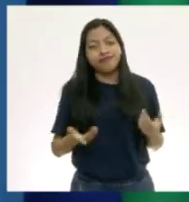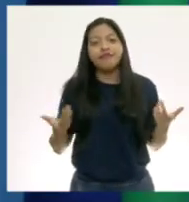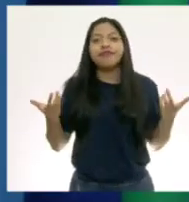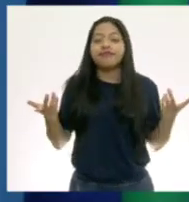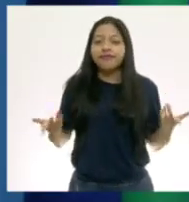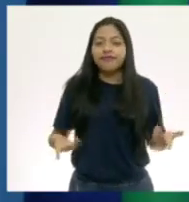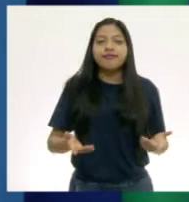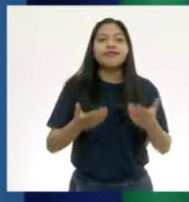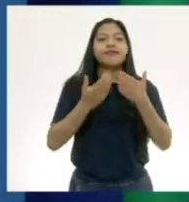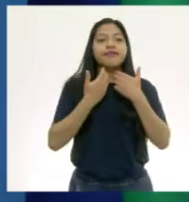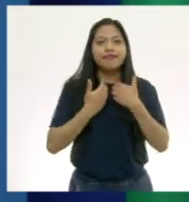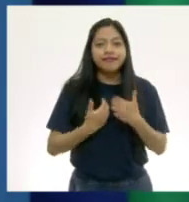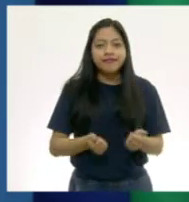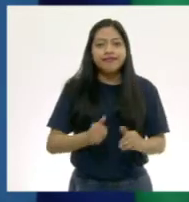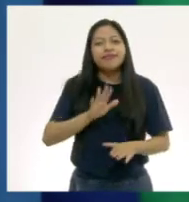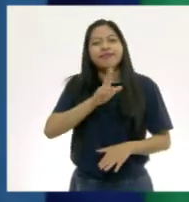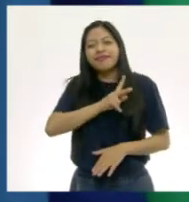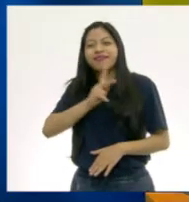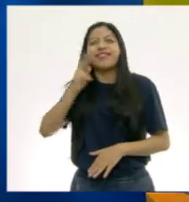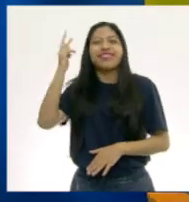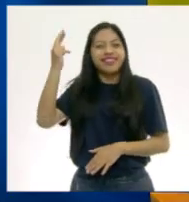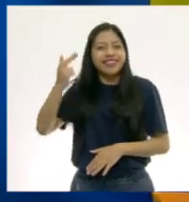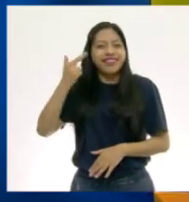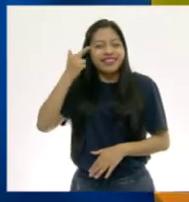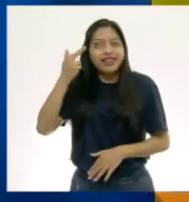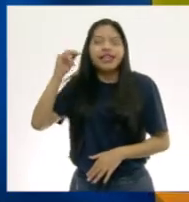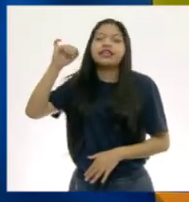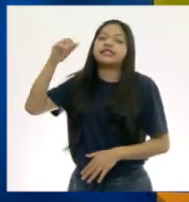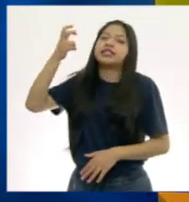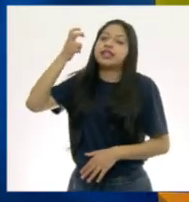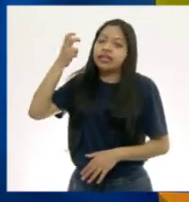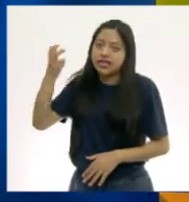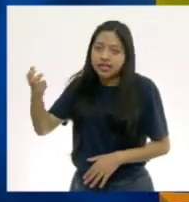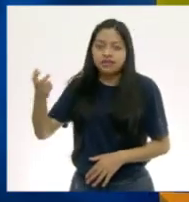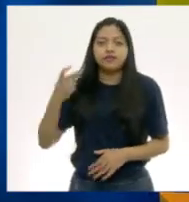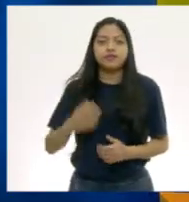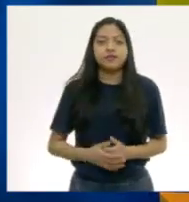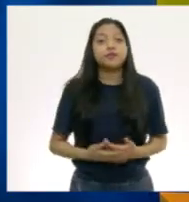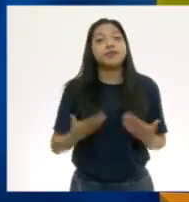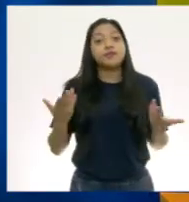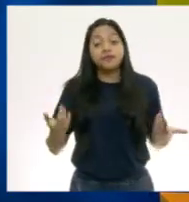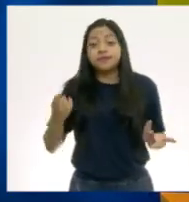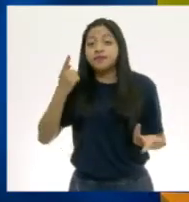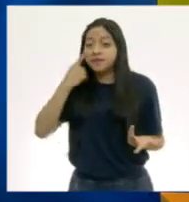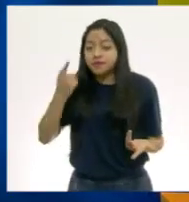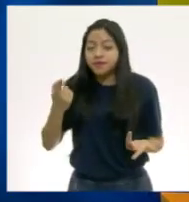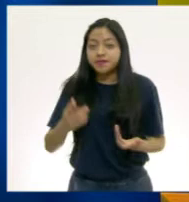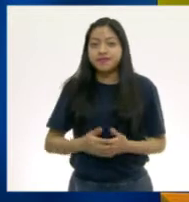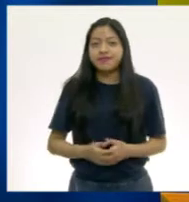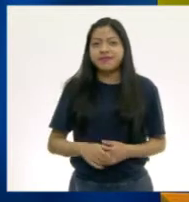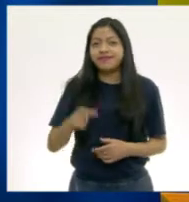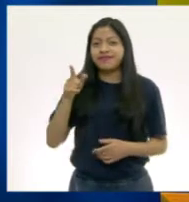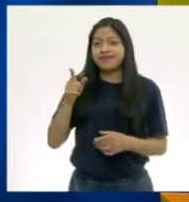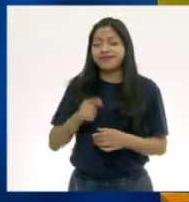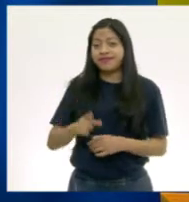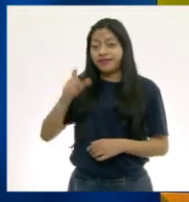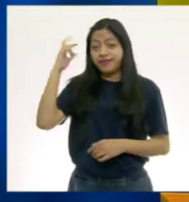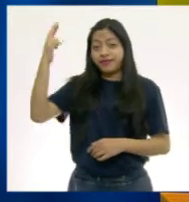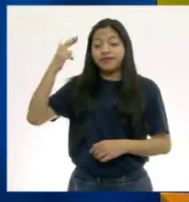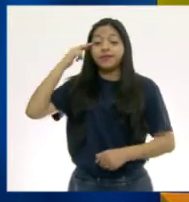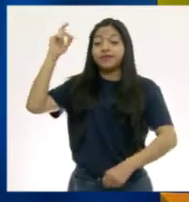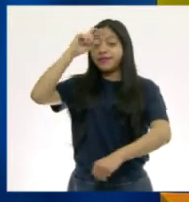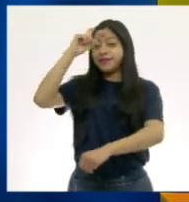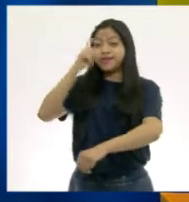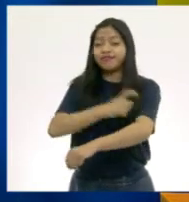Entonces fueron algo así como los reyes. Así es. Y fíjate que era tal la importancia del faraón en el